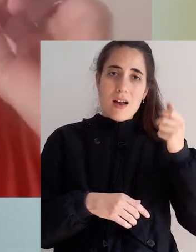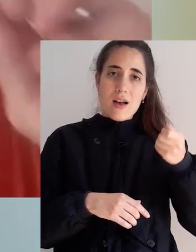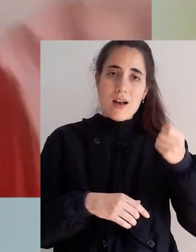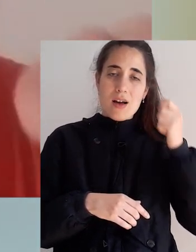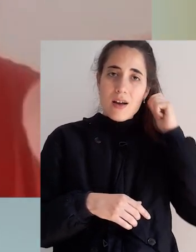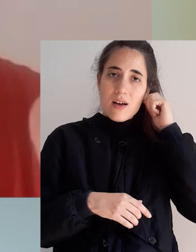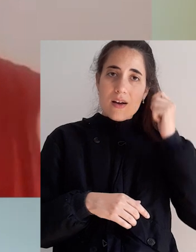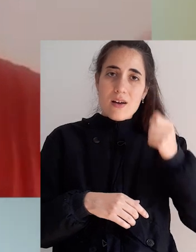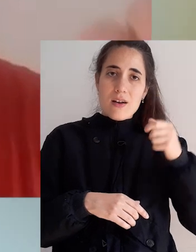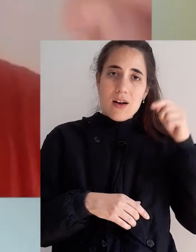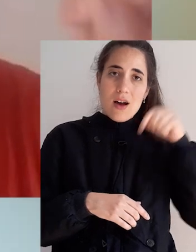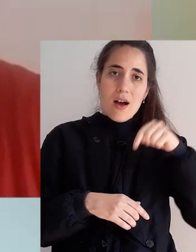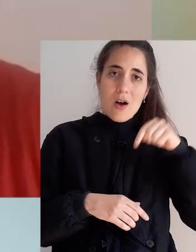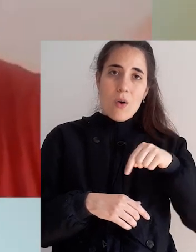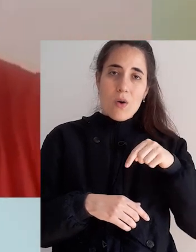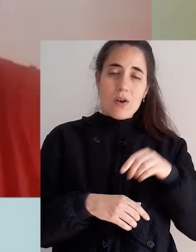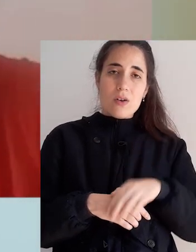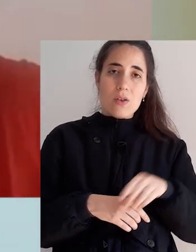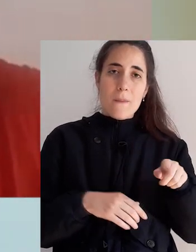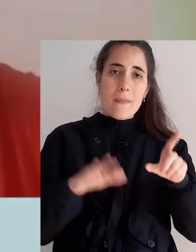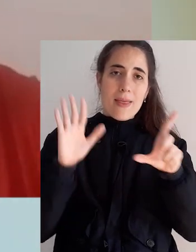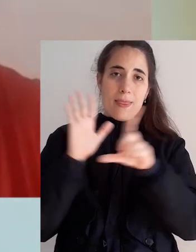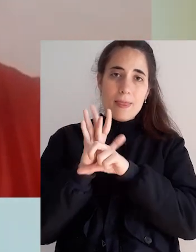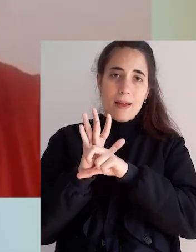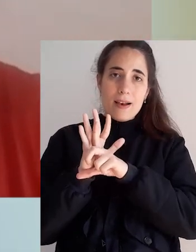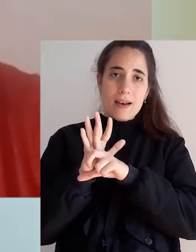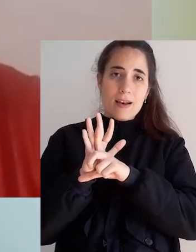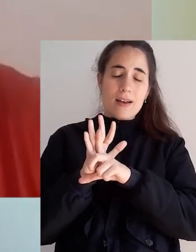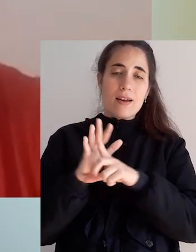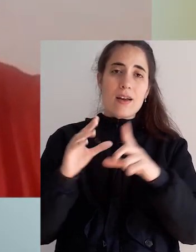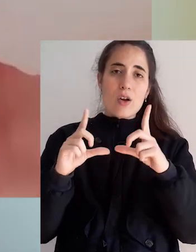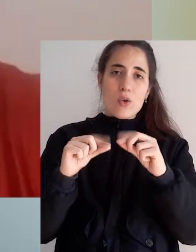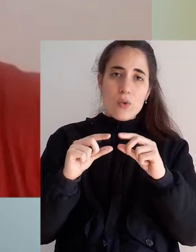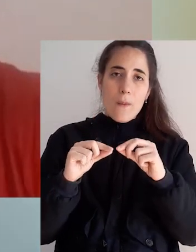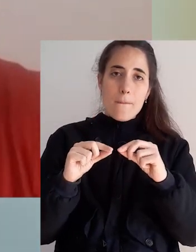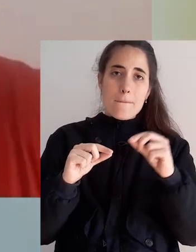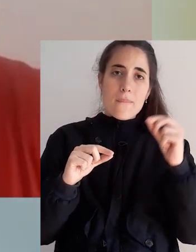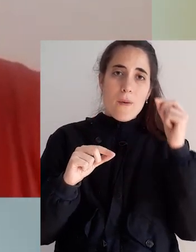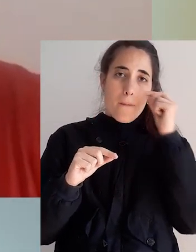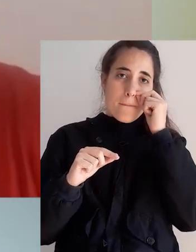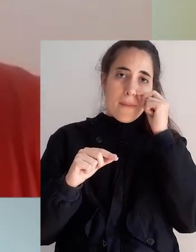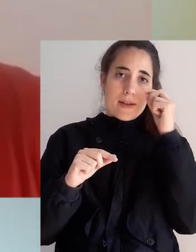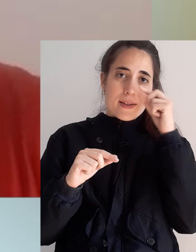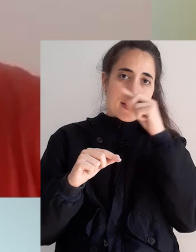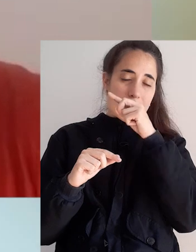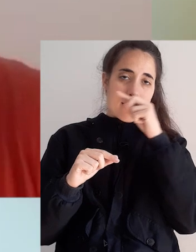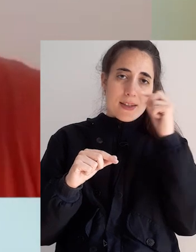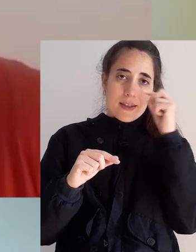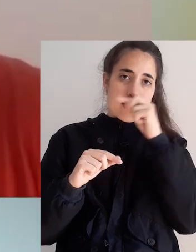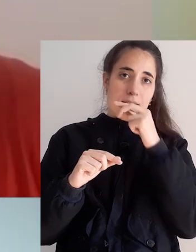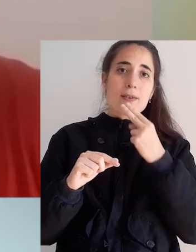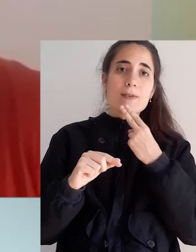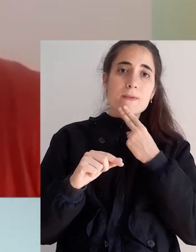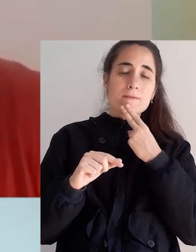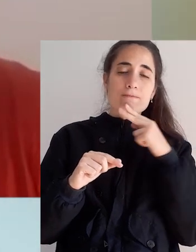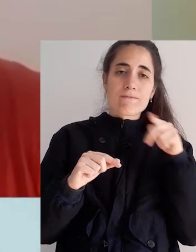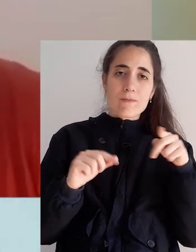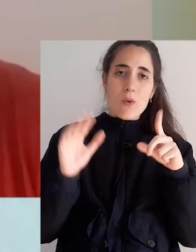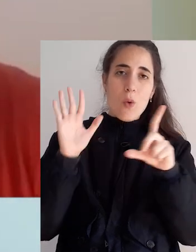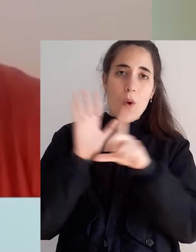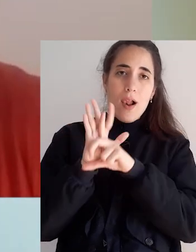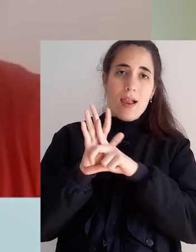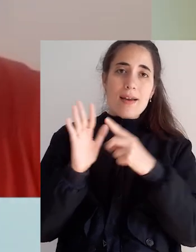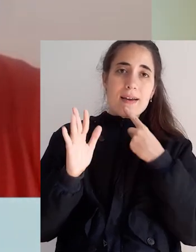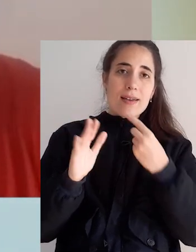él dijo específicamente que más allá de toda la importancia que tenían todos los articulados,